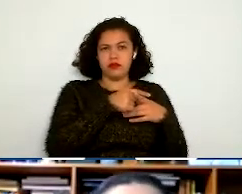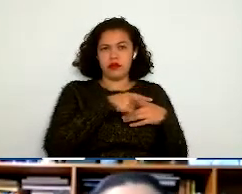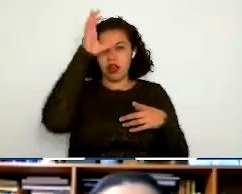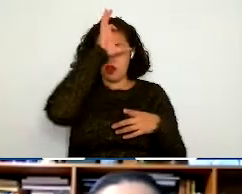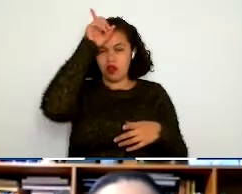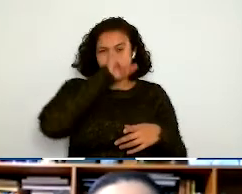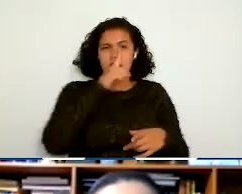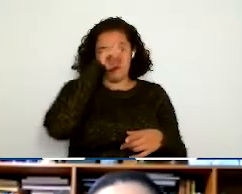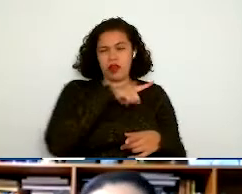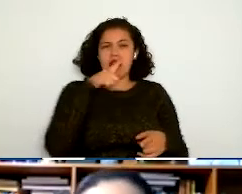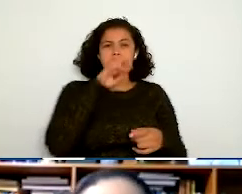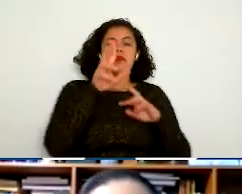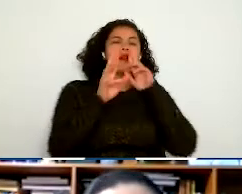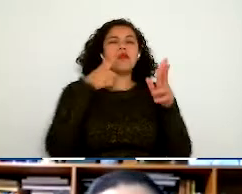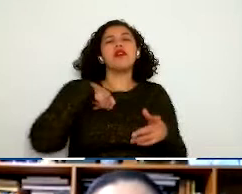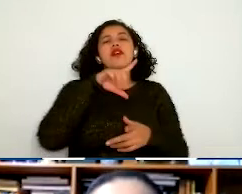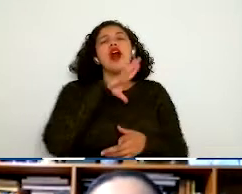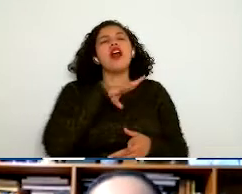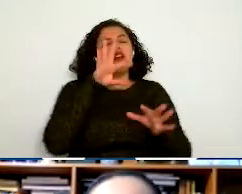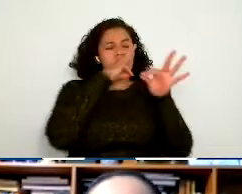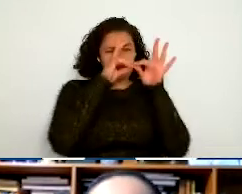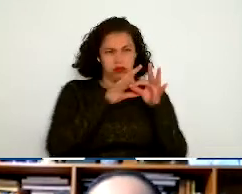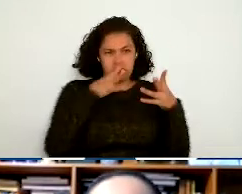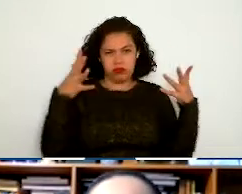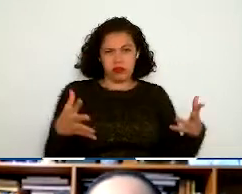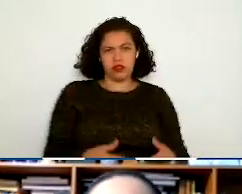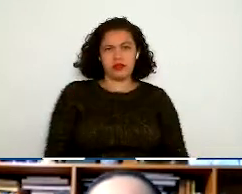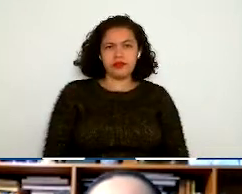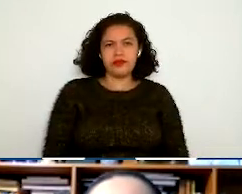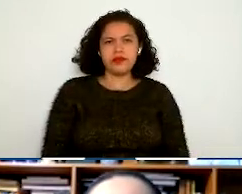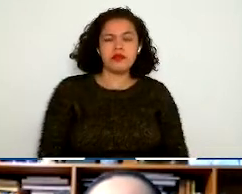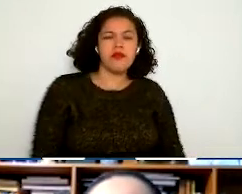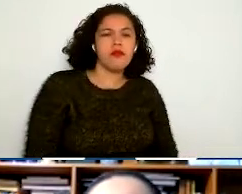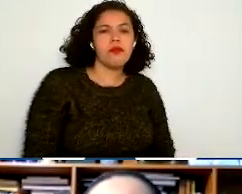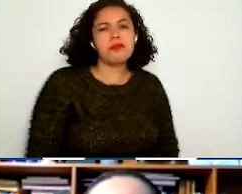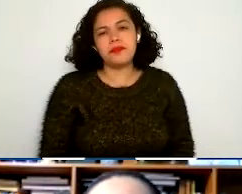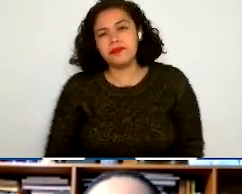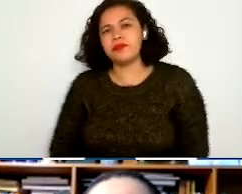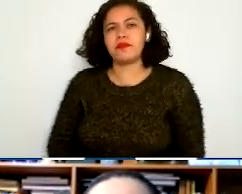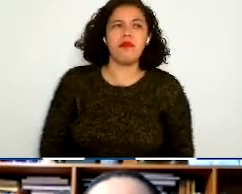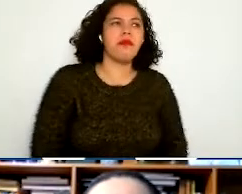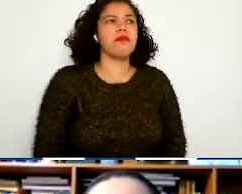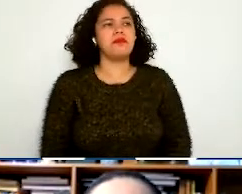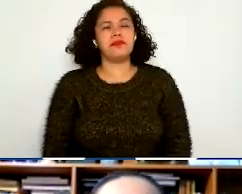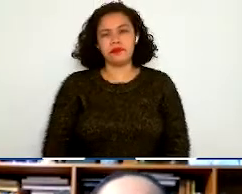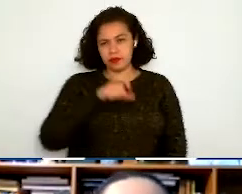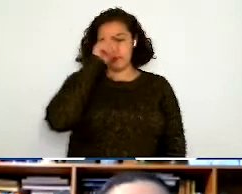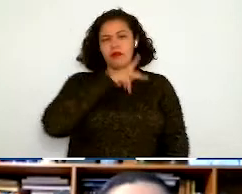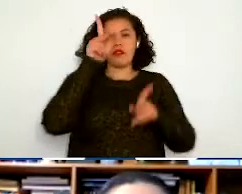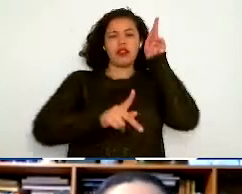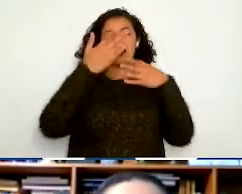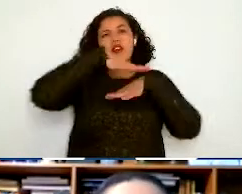ahí tengo una gran precisión, ¿no? Sobre todo porque también se habla mucho sobre la